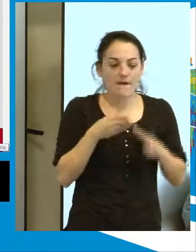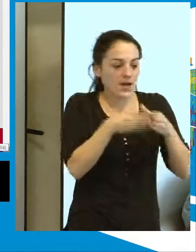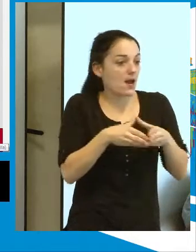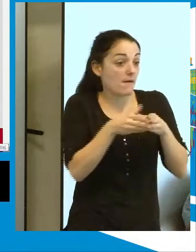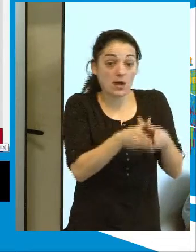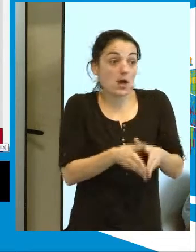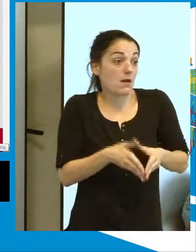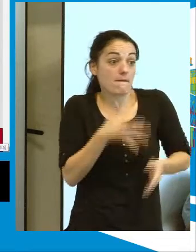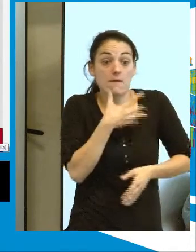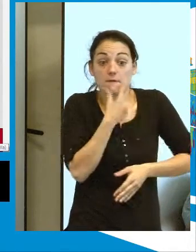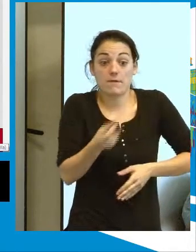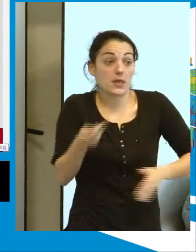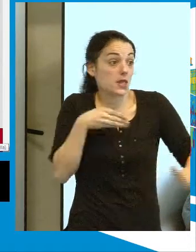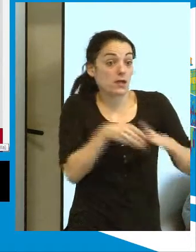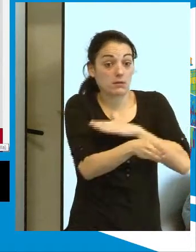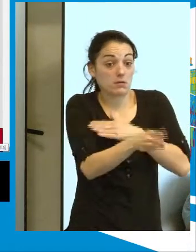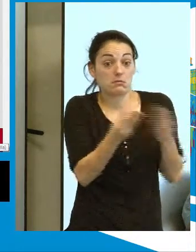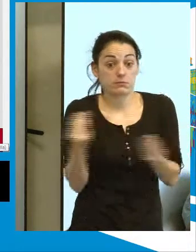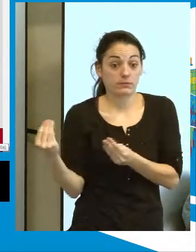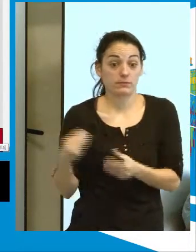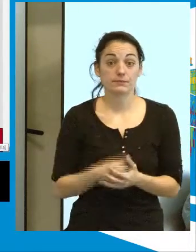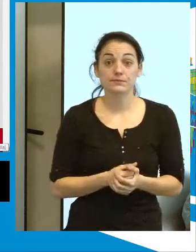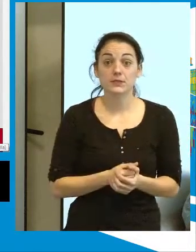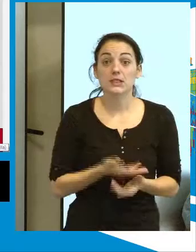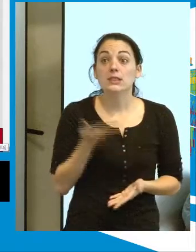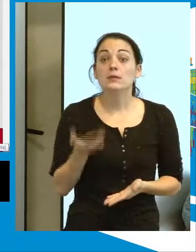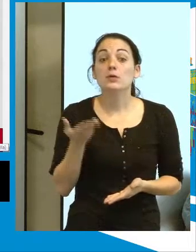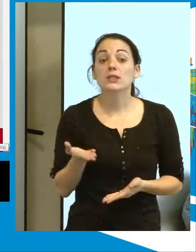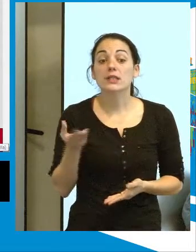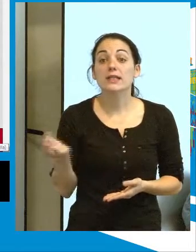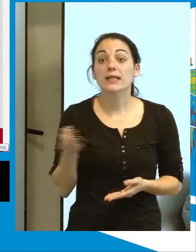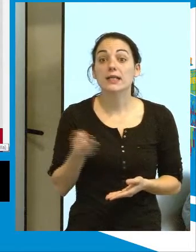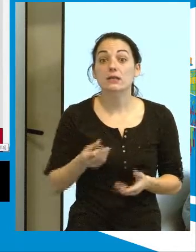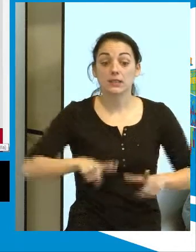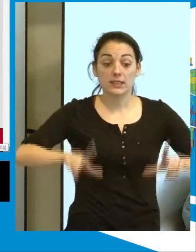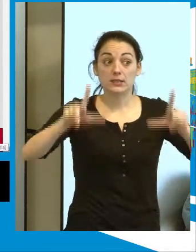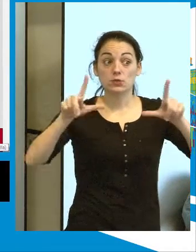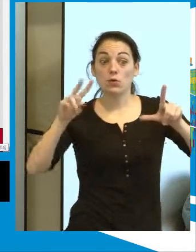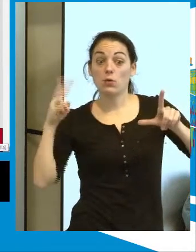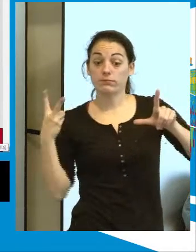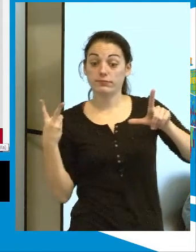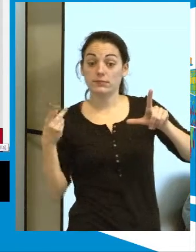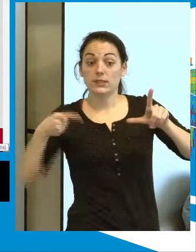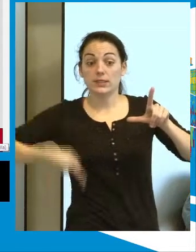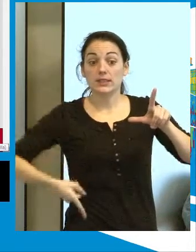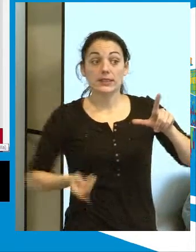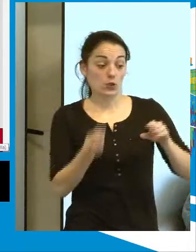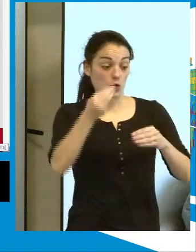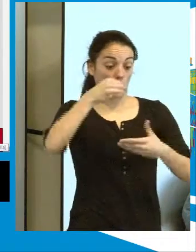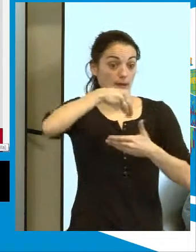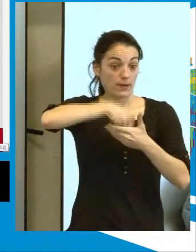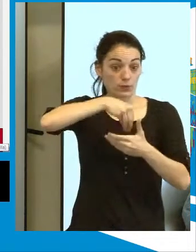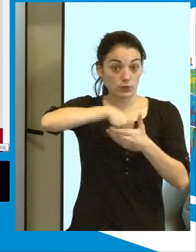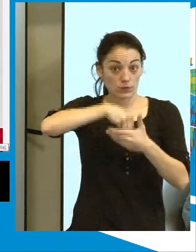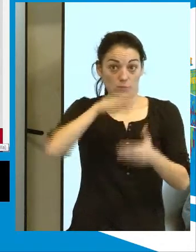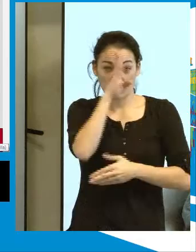muy usable, ¿no? Y muy accesible. Es muy importante, claro, lo que estamos haciendo en segundo plano, que es todo el estándar, todo el guayaría, que hace que la web